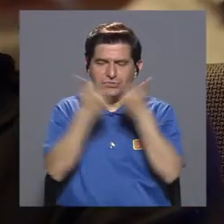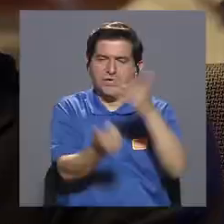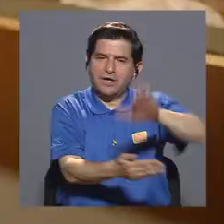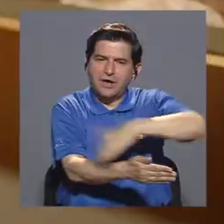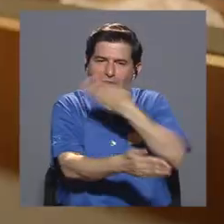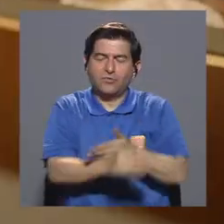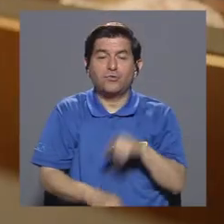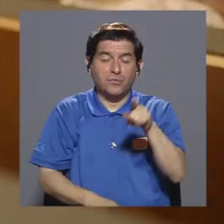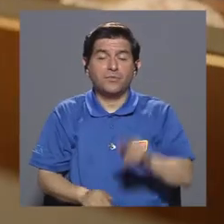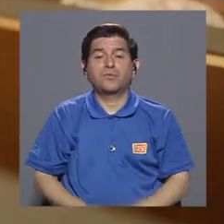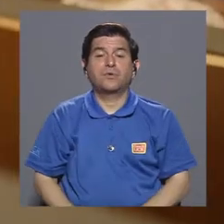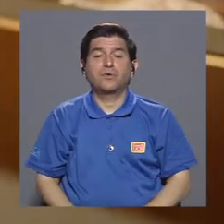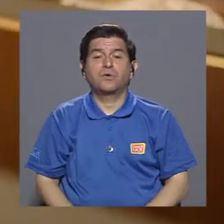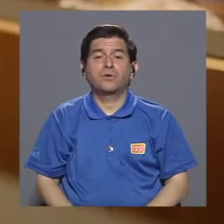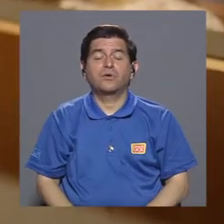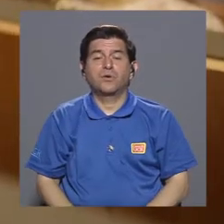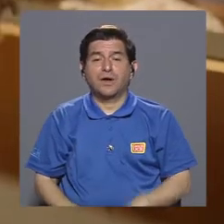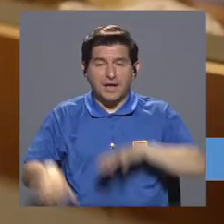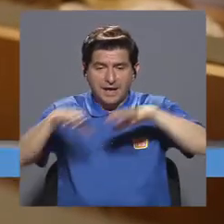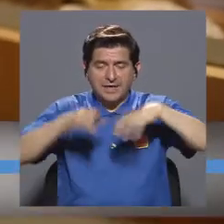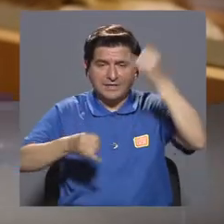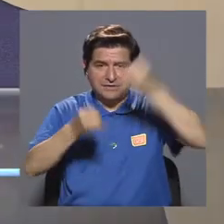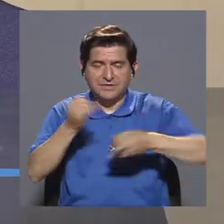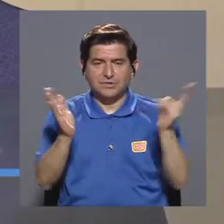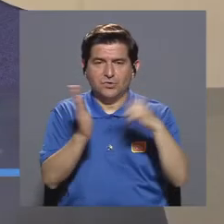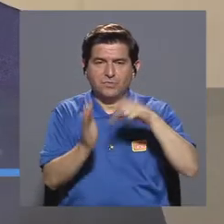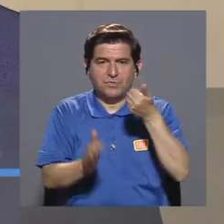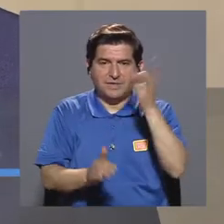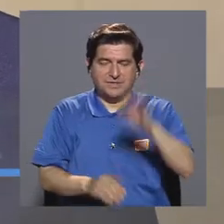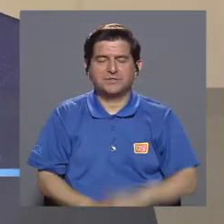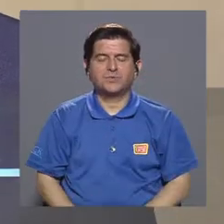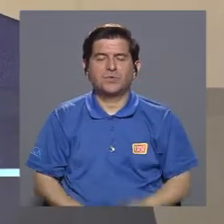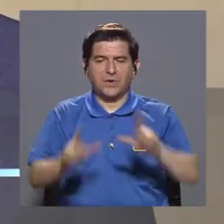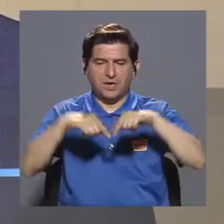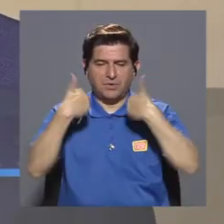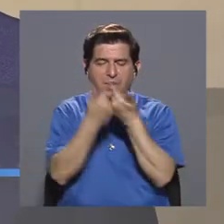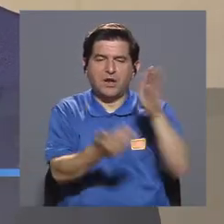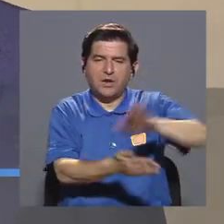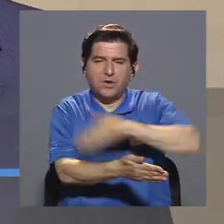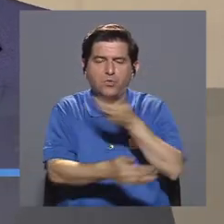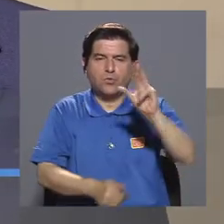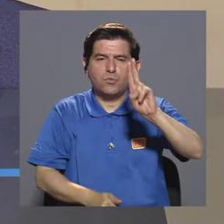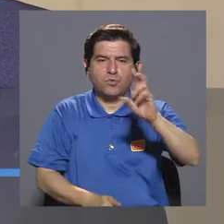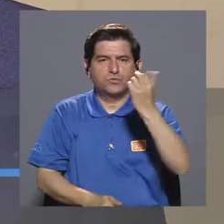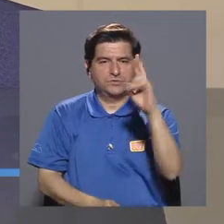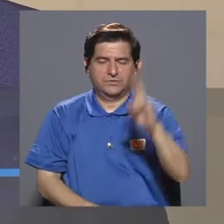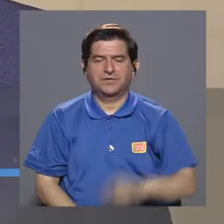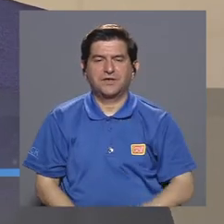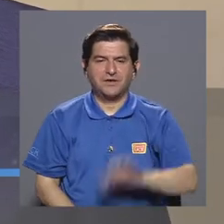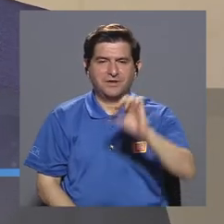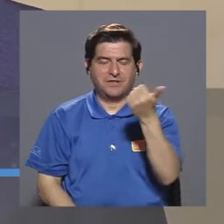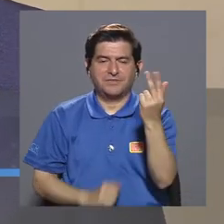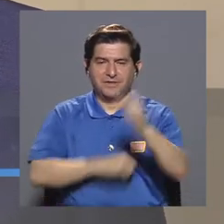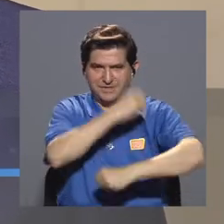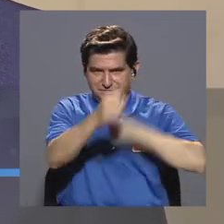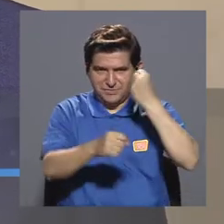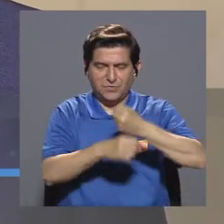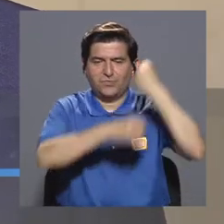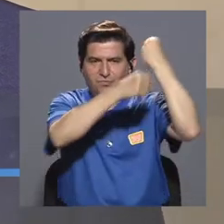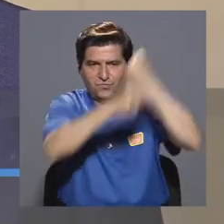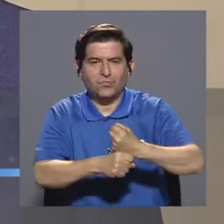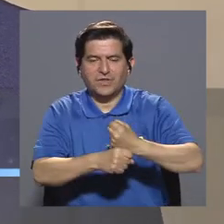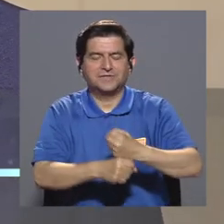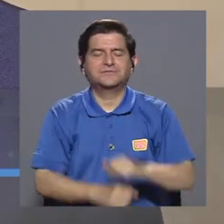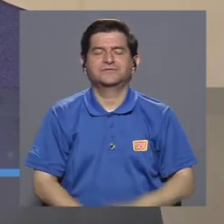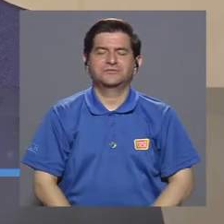orquesta. Con este concierto cierra la temporada 2019 la Orquesta Sinfónica, que además fue el décimo aniversario